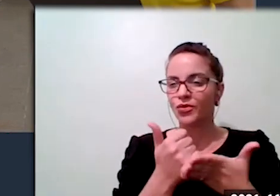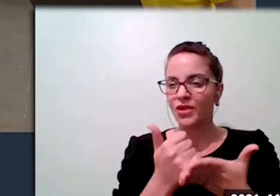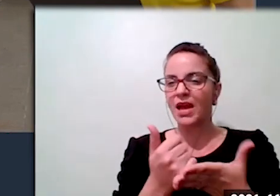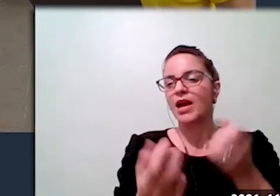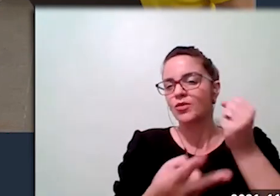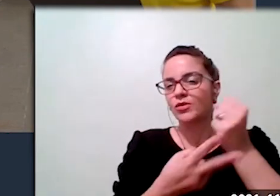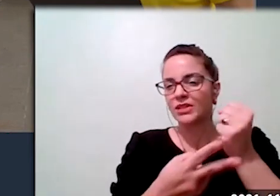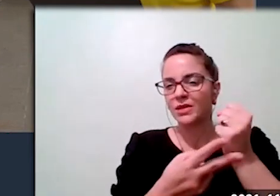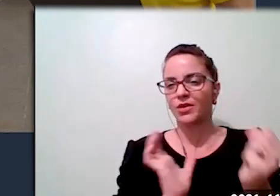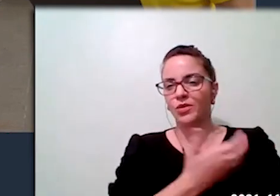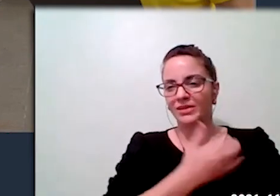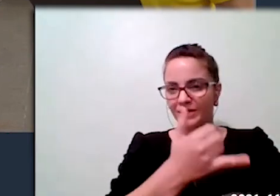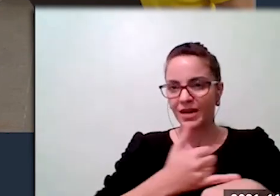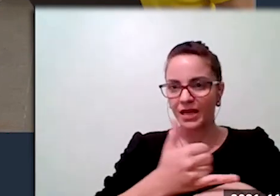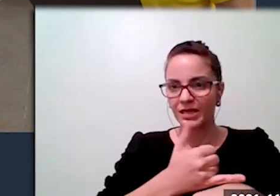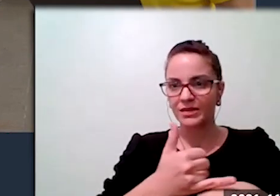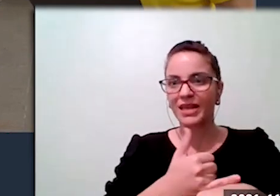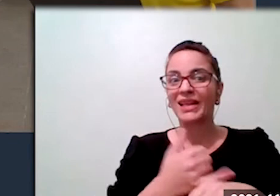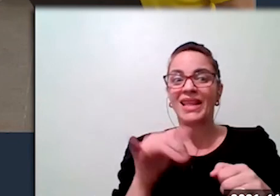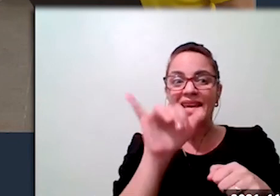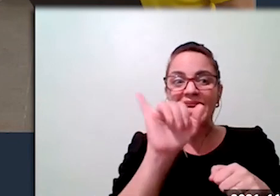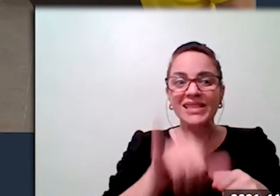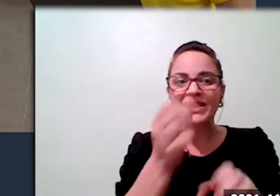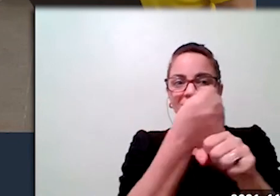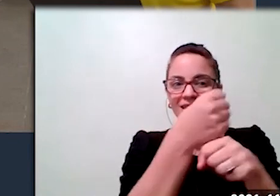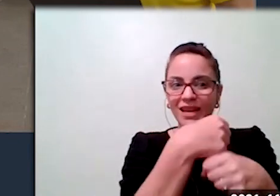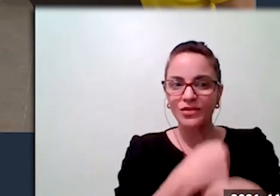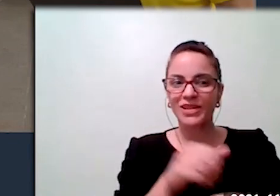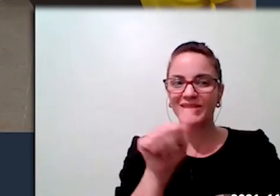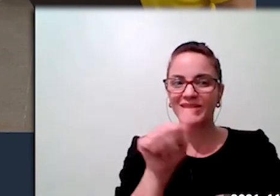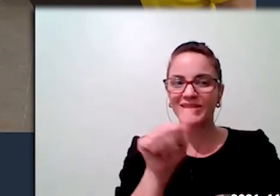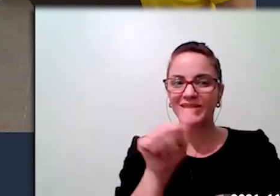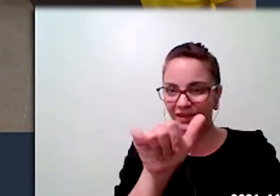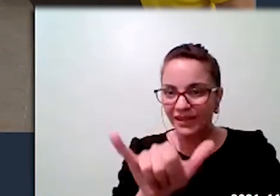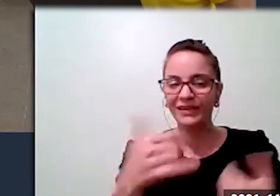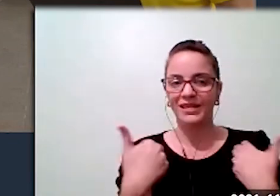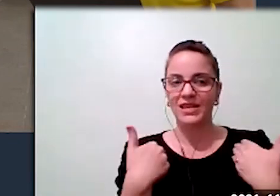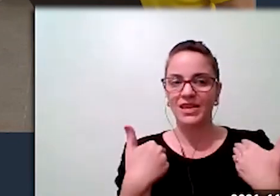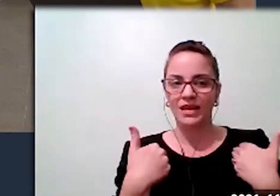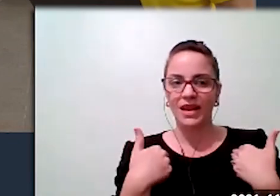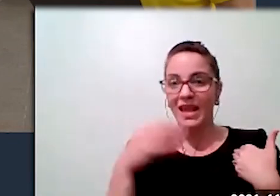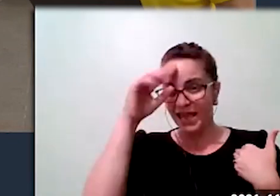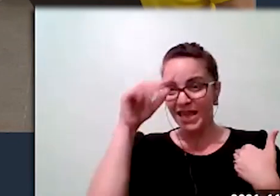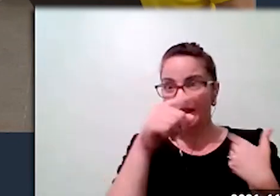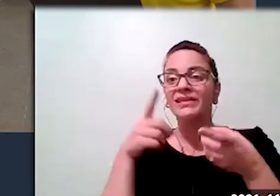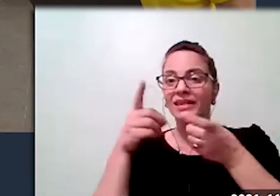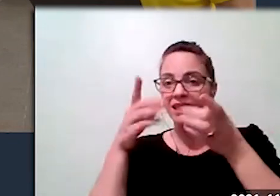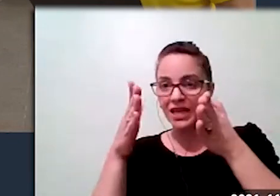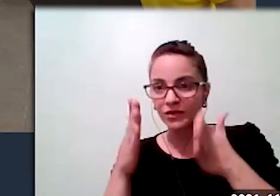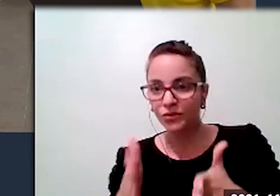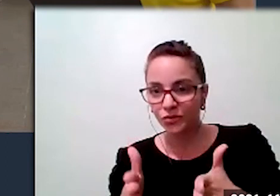ver estas creaciones digitales de Andy, director de Puerto Rico Historical Buildings